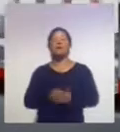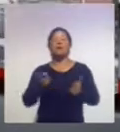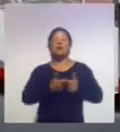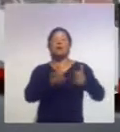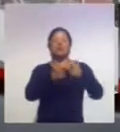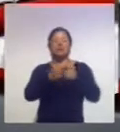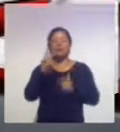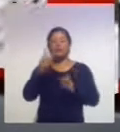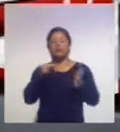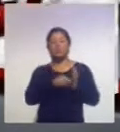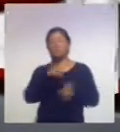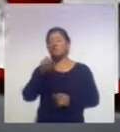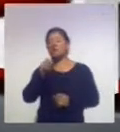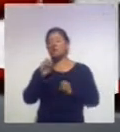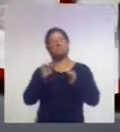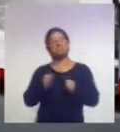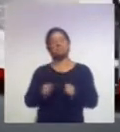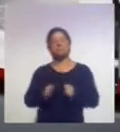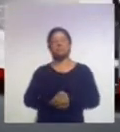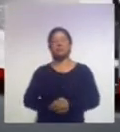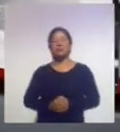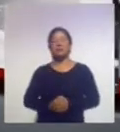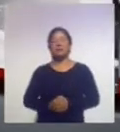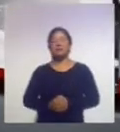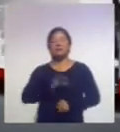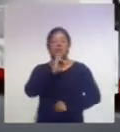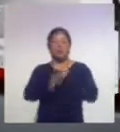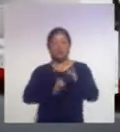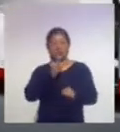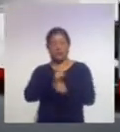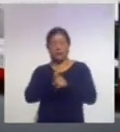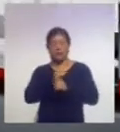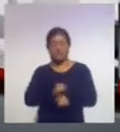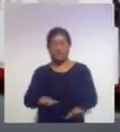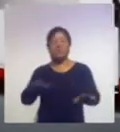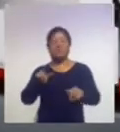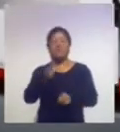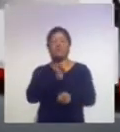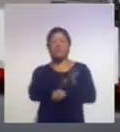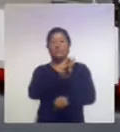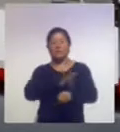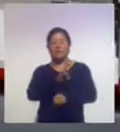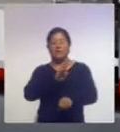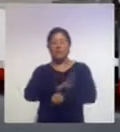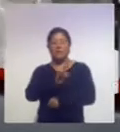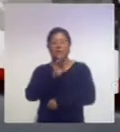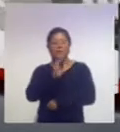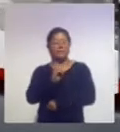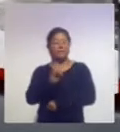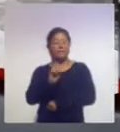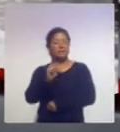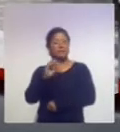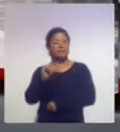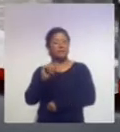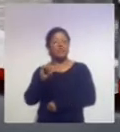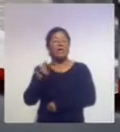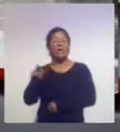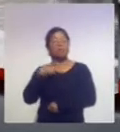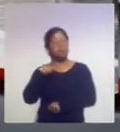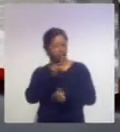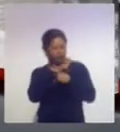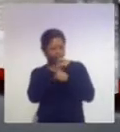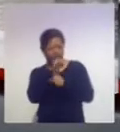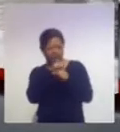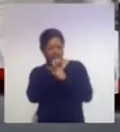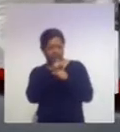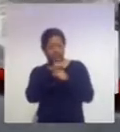2020. Y en información internacional, la Fiscalía venezolana investigará a Guaidó por presunta